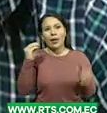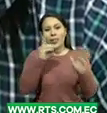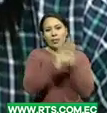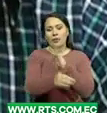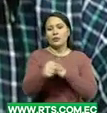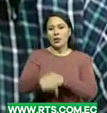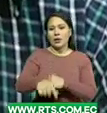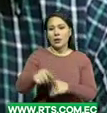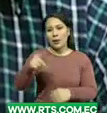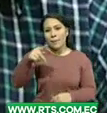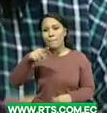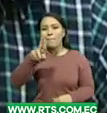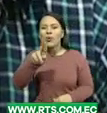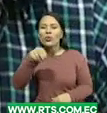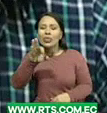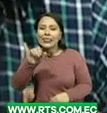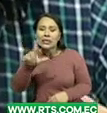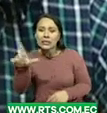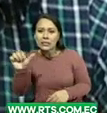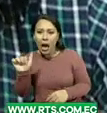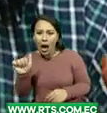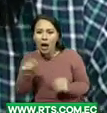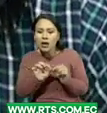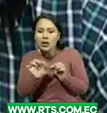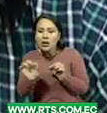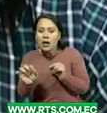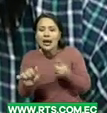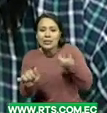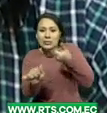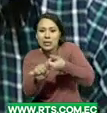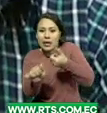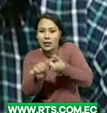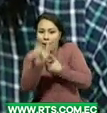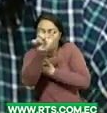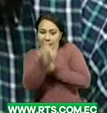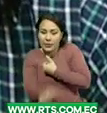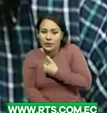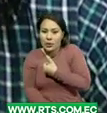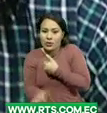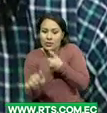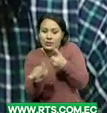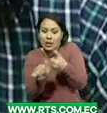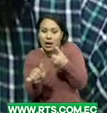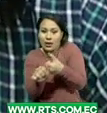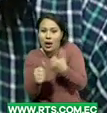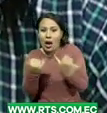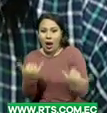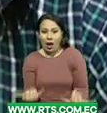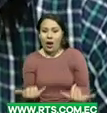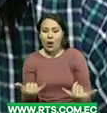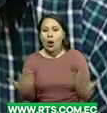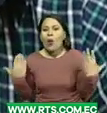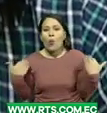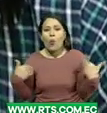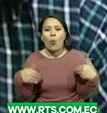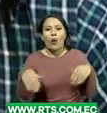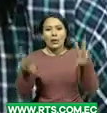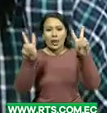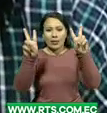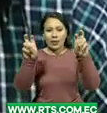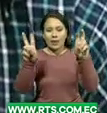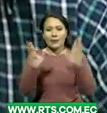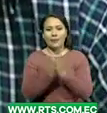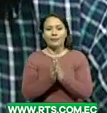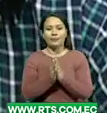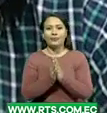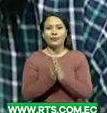Puntilla, para efectos de poder estar más cerca del ciudadano, porque en estos momentos cualquier tema de índole